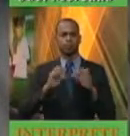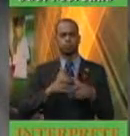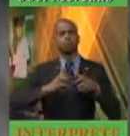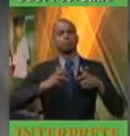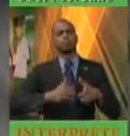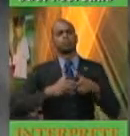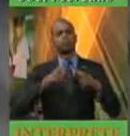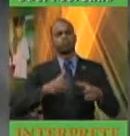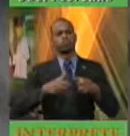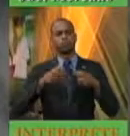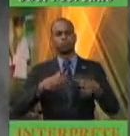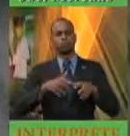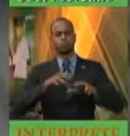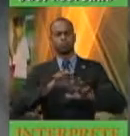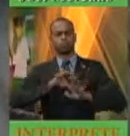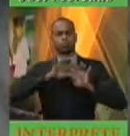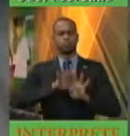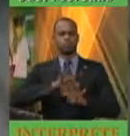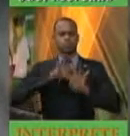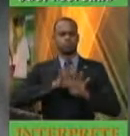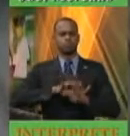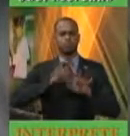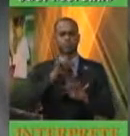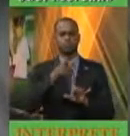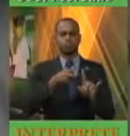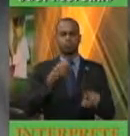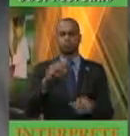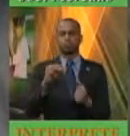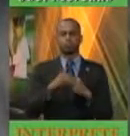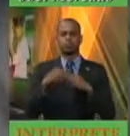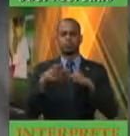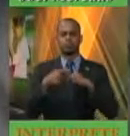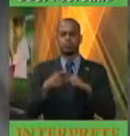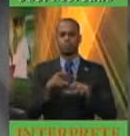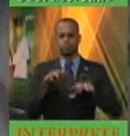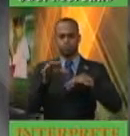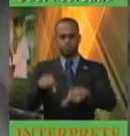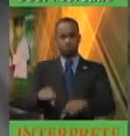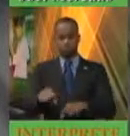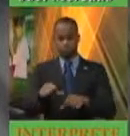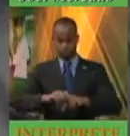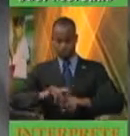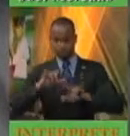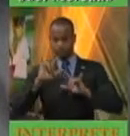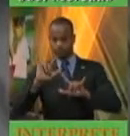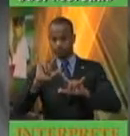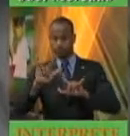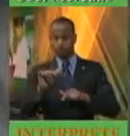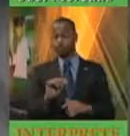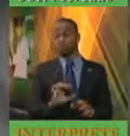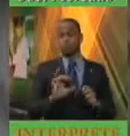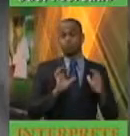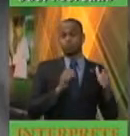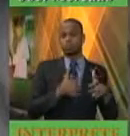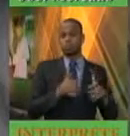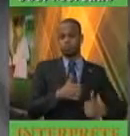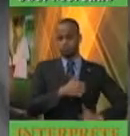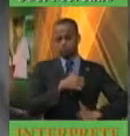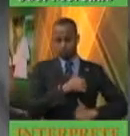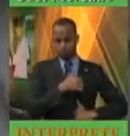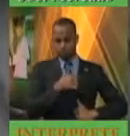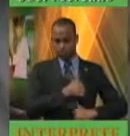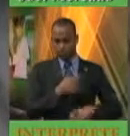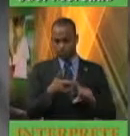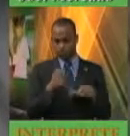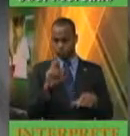bajando desde Montecristi para ocupar a Santiago, una columna importante de los